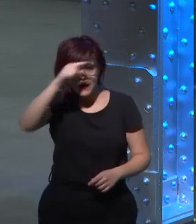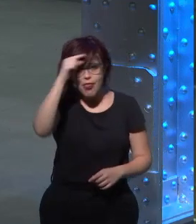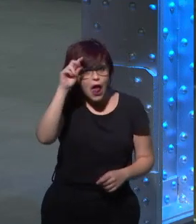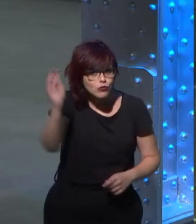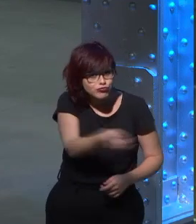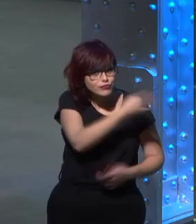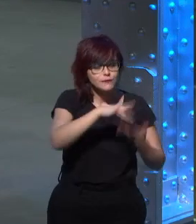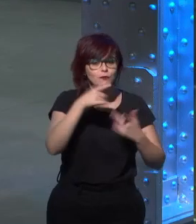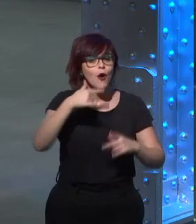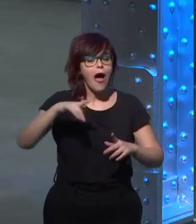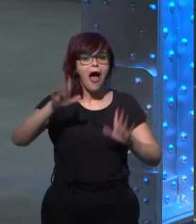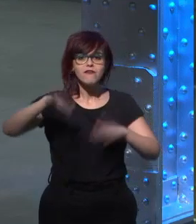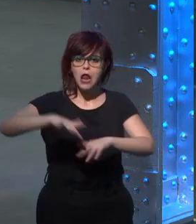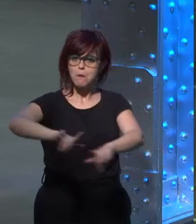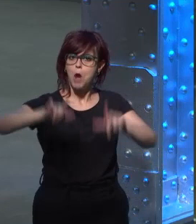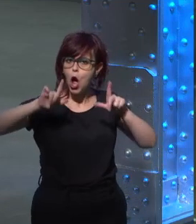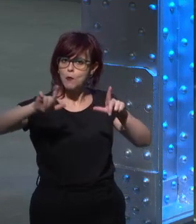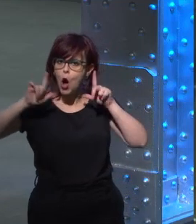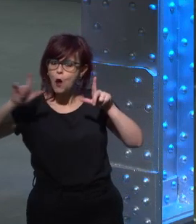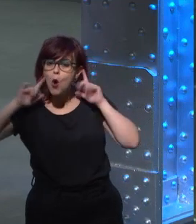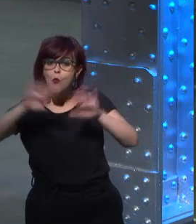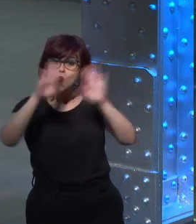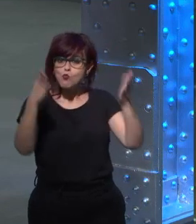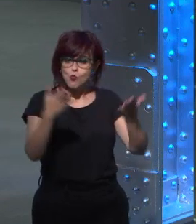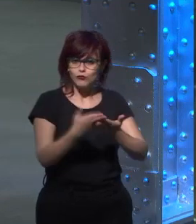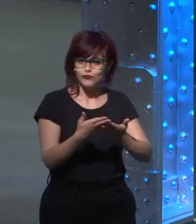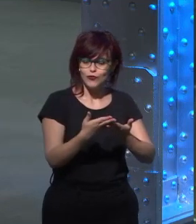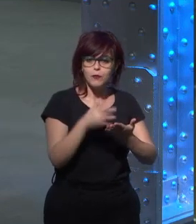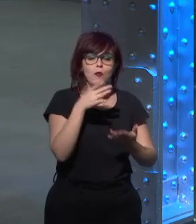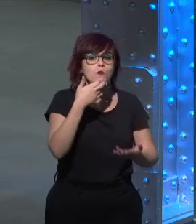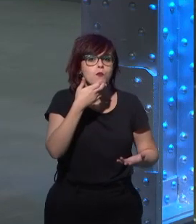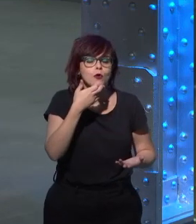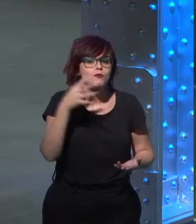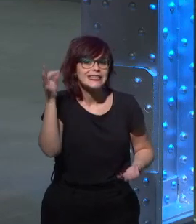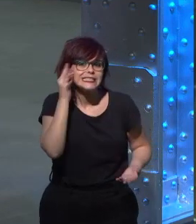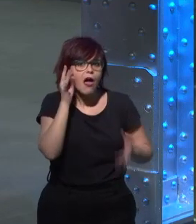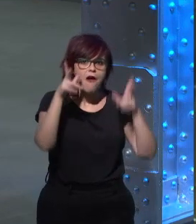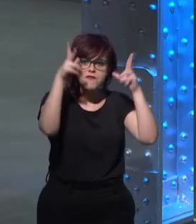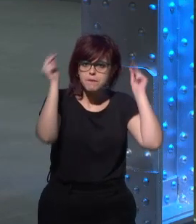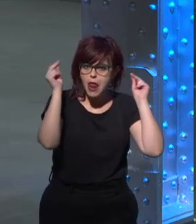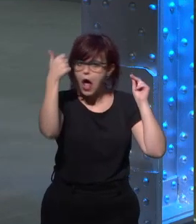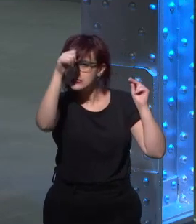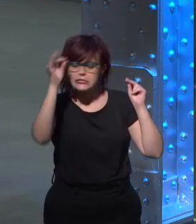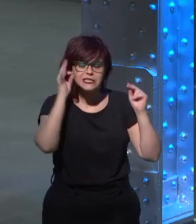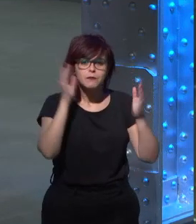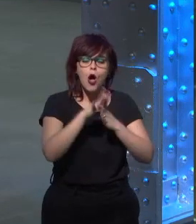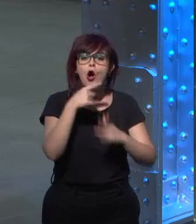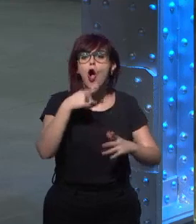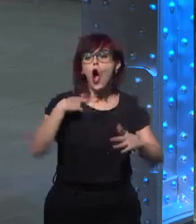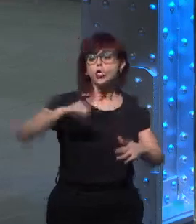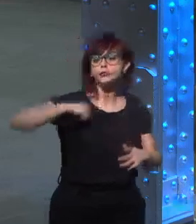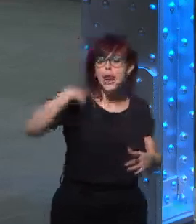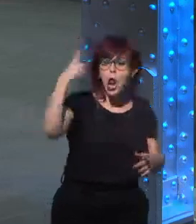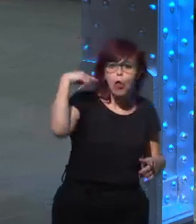otras muchas partes del mundo sin salir en la tele. Para mí, un joven, una chica que sea enfermera o enfermero en un hospital de Londres,